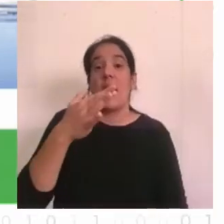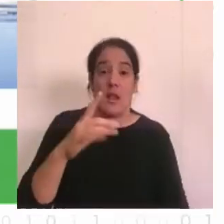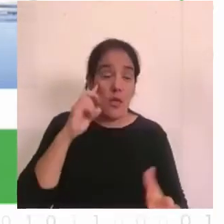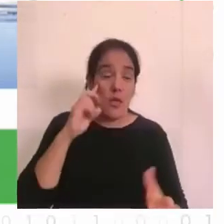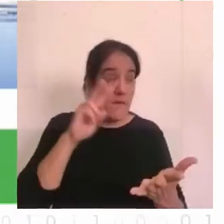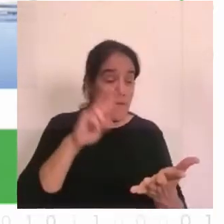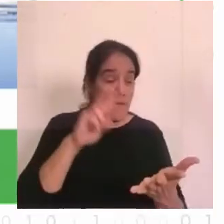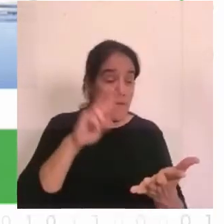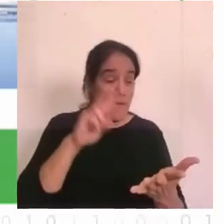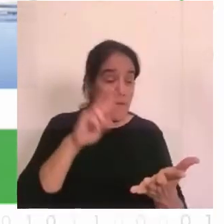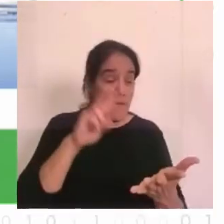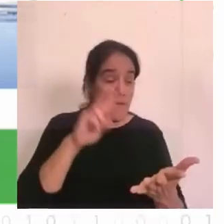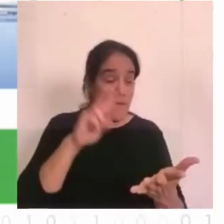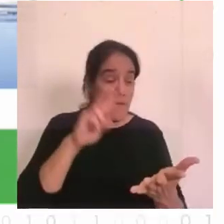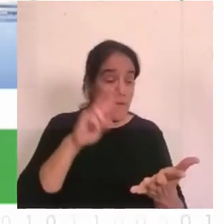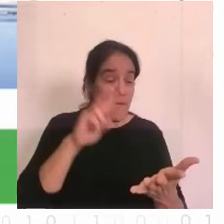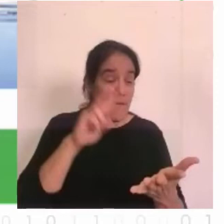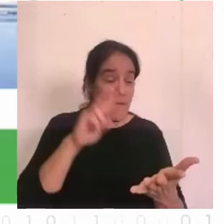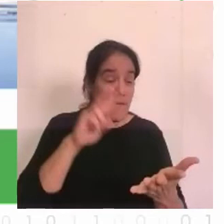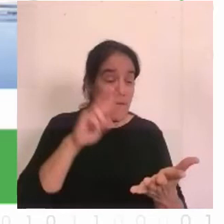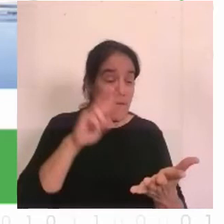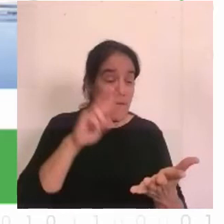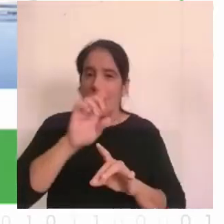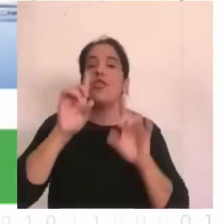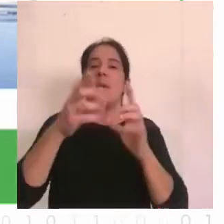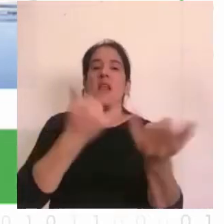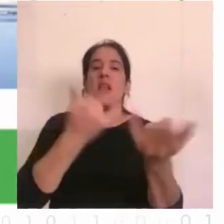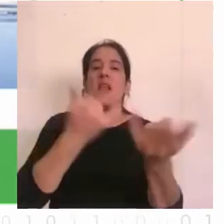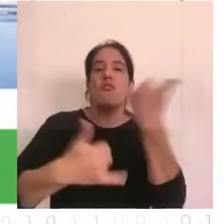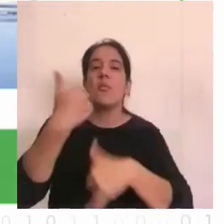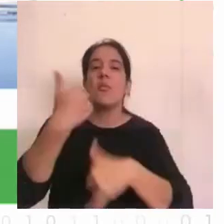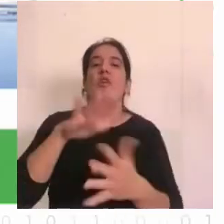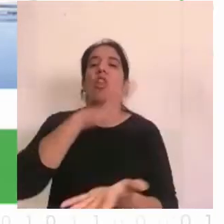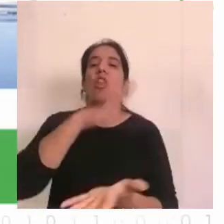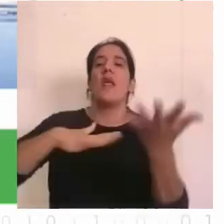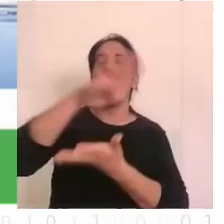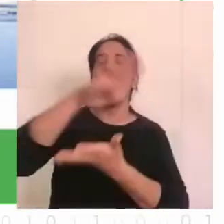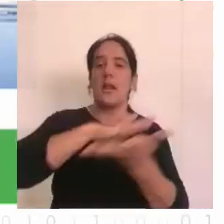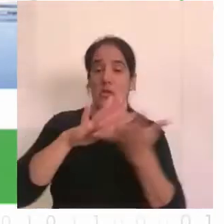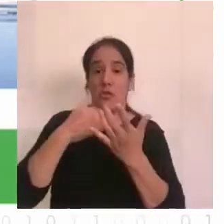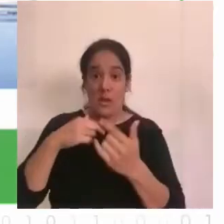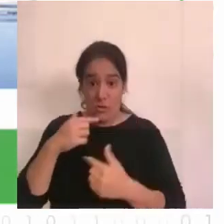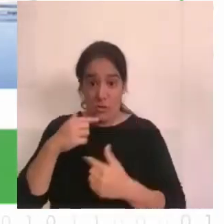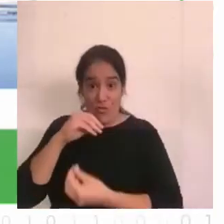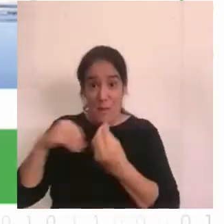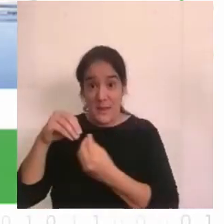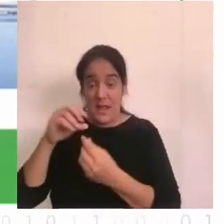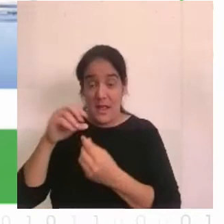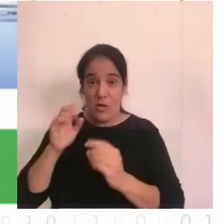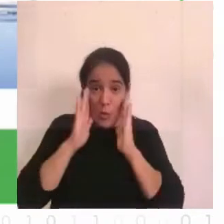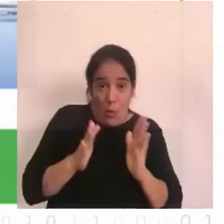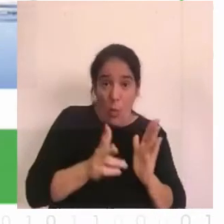información del background. Esto de tener a los parientes me está diciendo eso mismo. No estoy solamente encontrando quiénes son mis